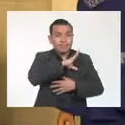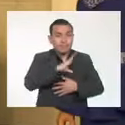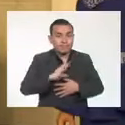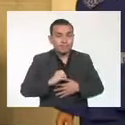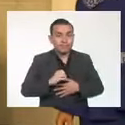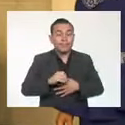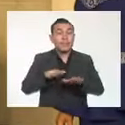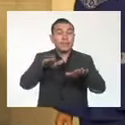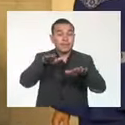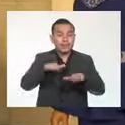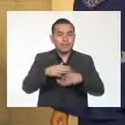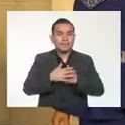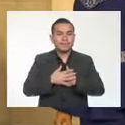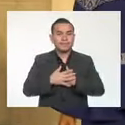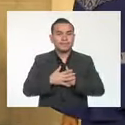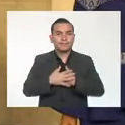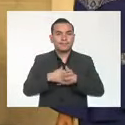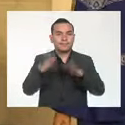Salvador. Muchas gracias.